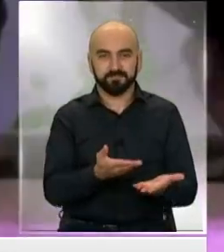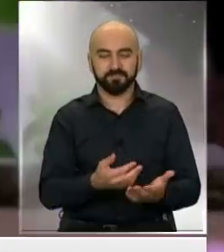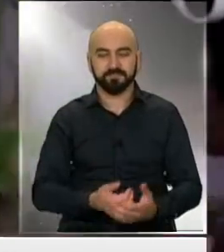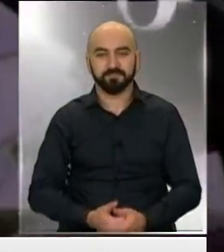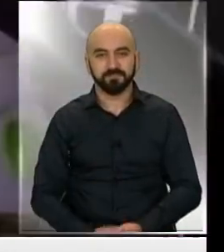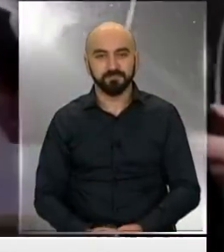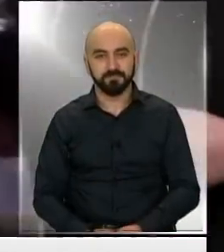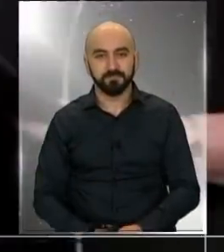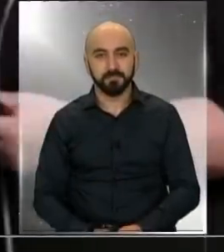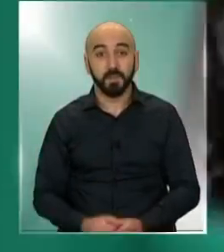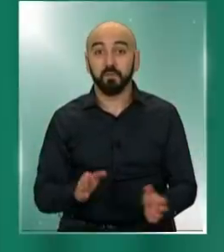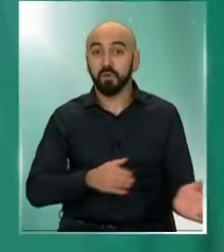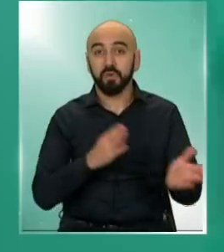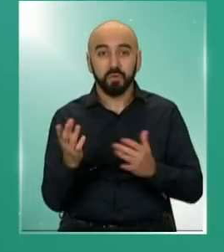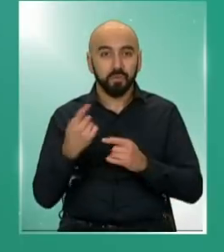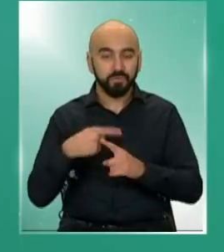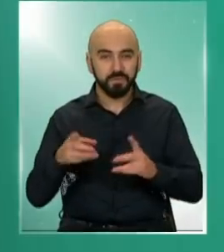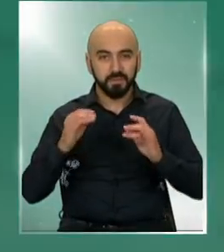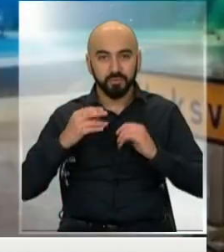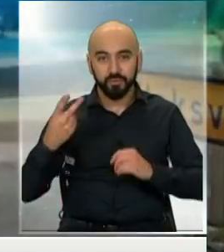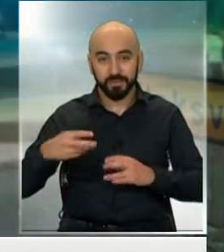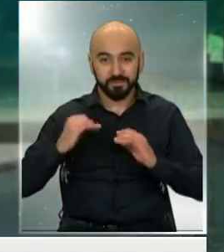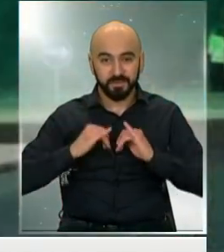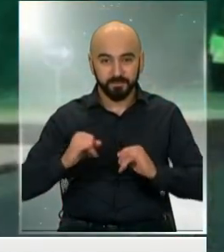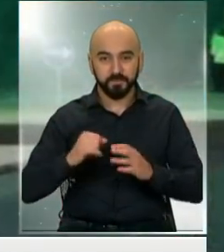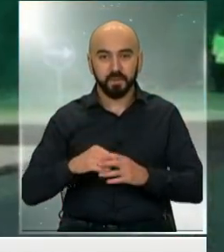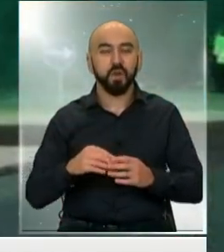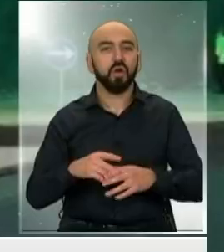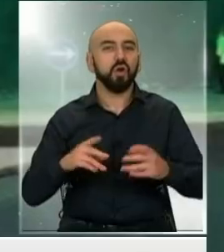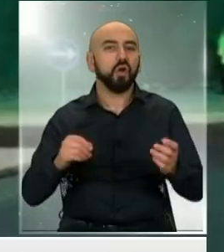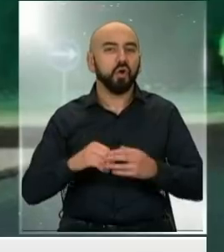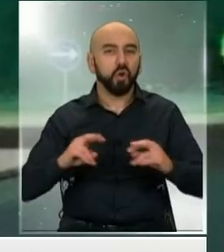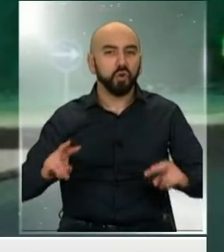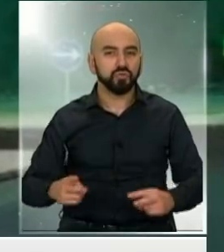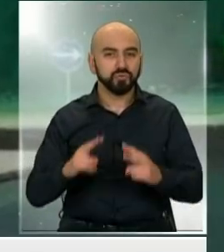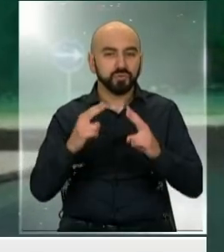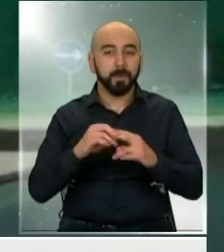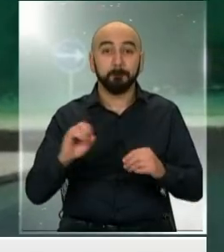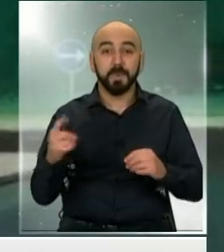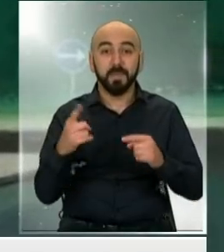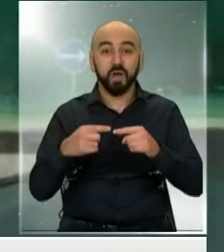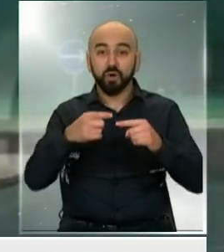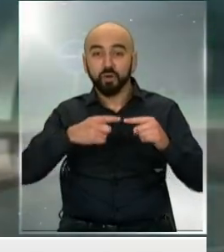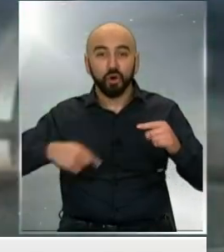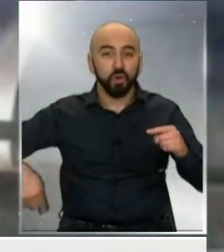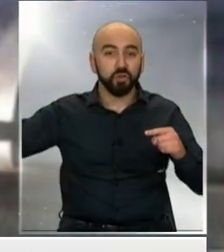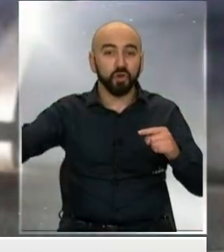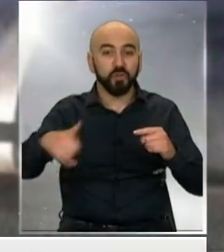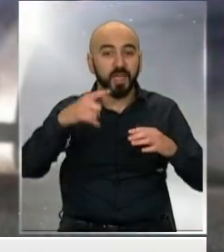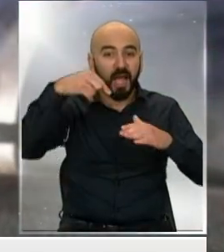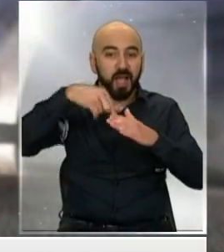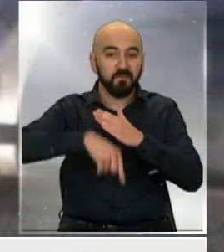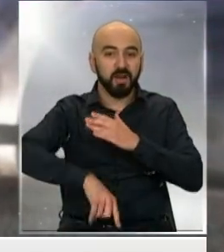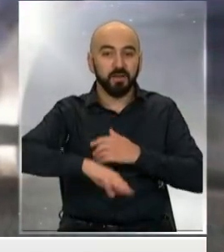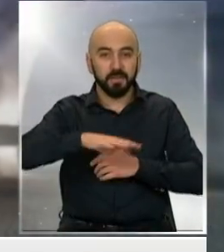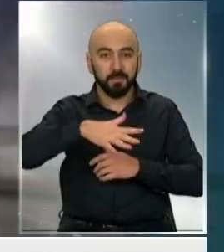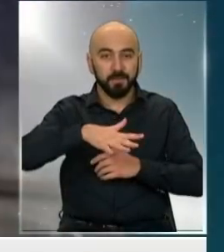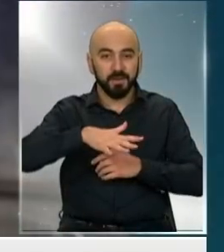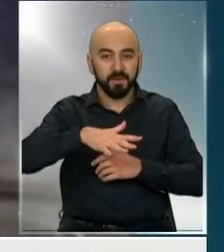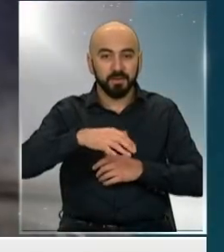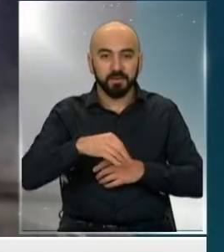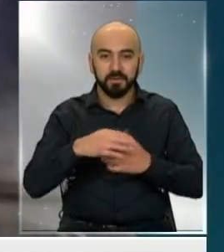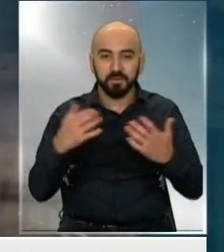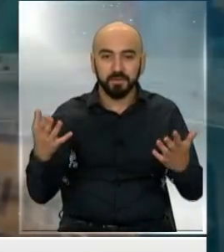Vamos con otras noticias. Construyen la primera rotonda submarina del mundo. Su ubicación, las Islas Feroe,